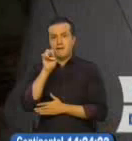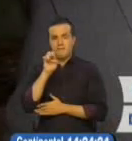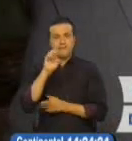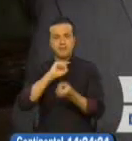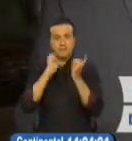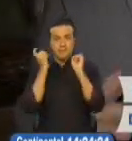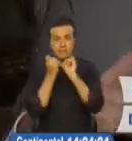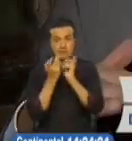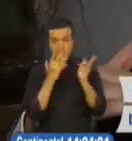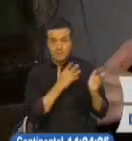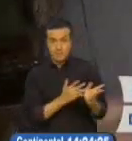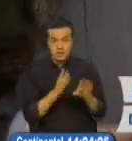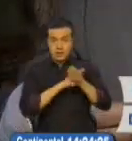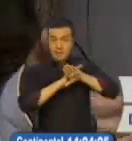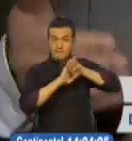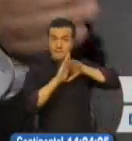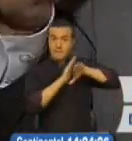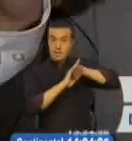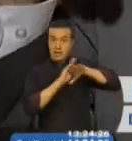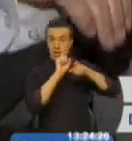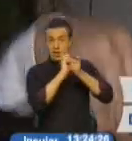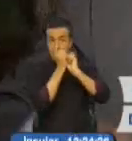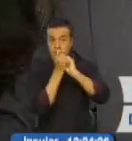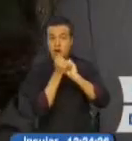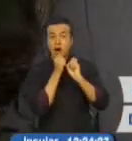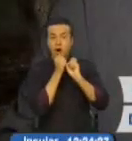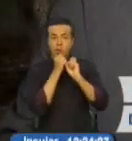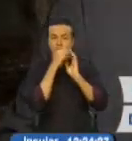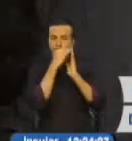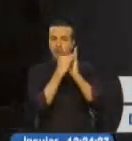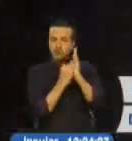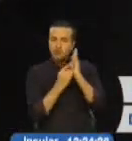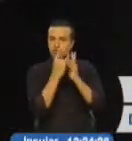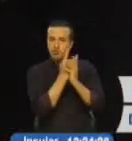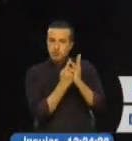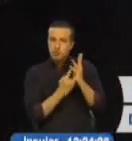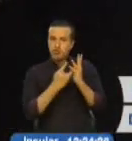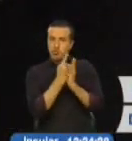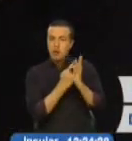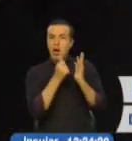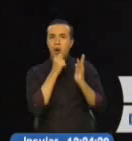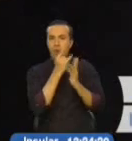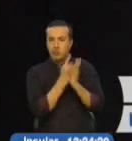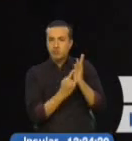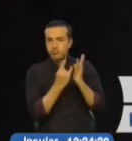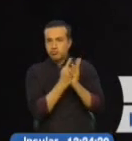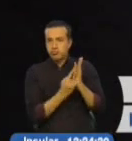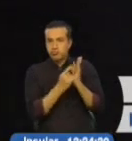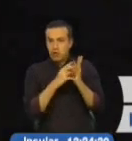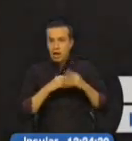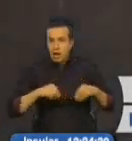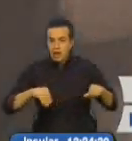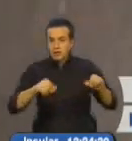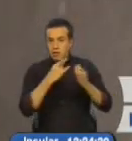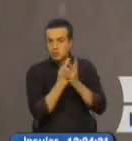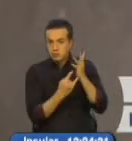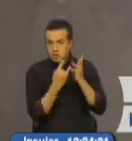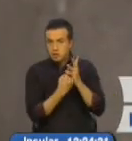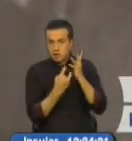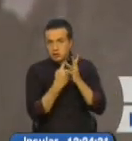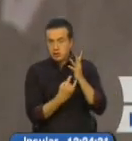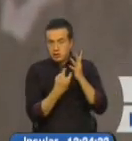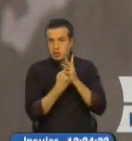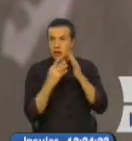corregir la capilaridad, revirtiendo el agua hacia abajo, a la parte del terreno, también elimina esta